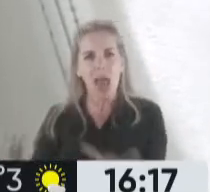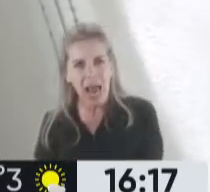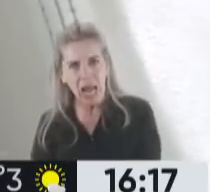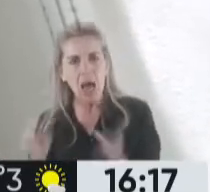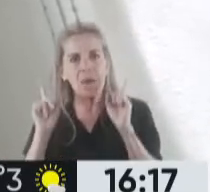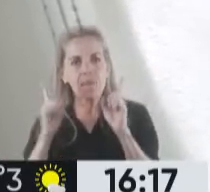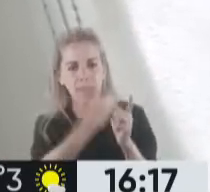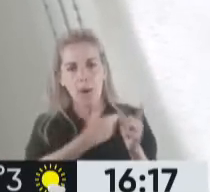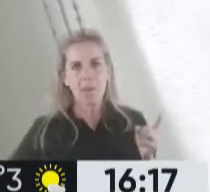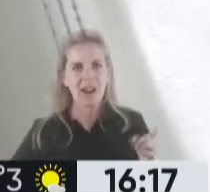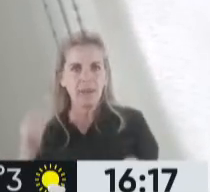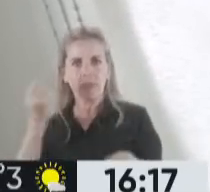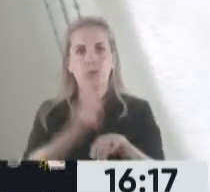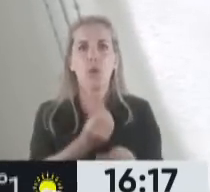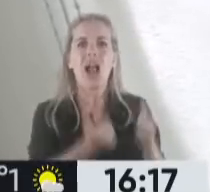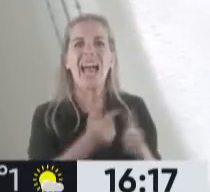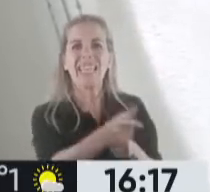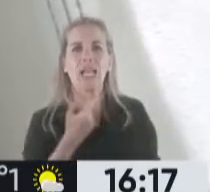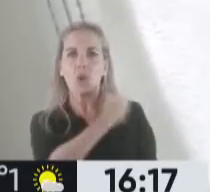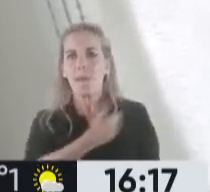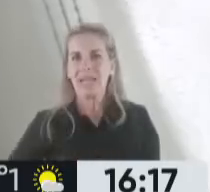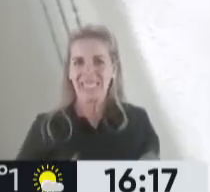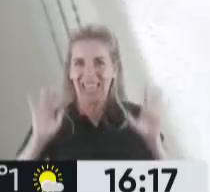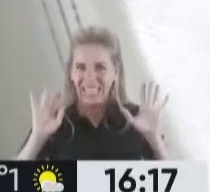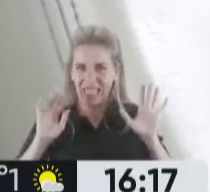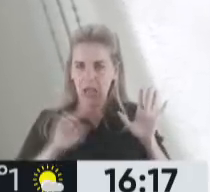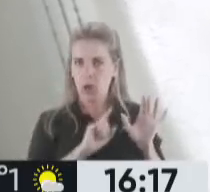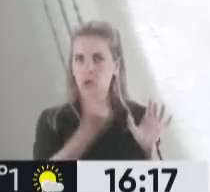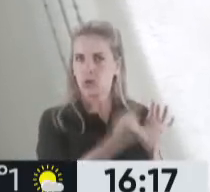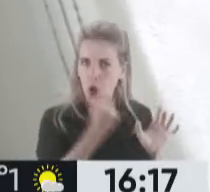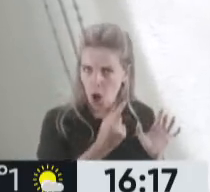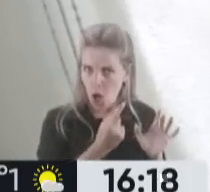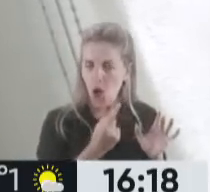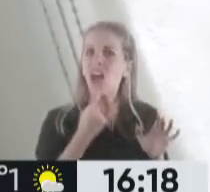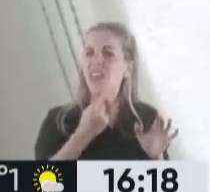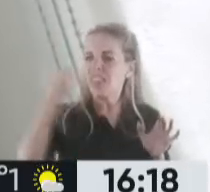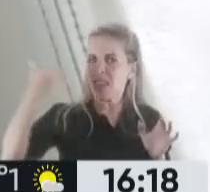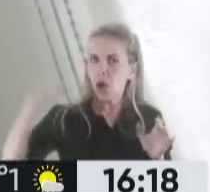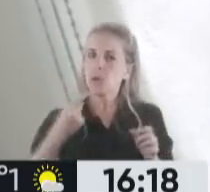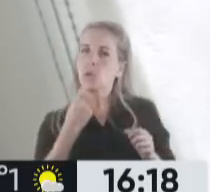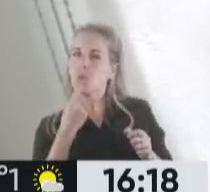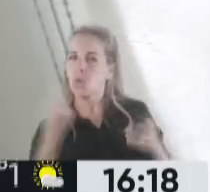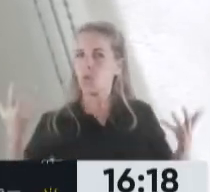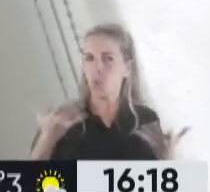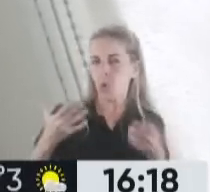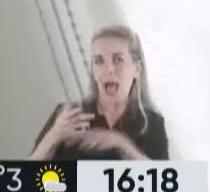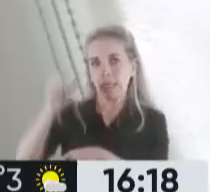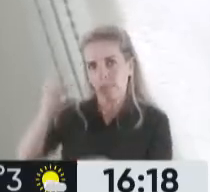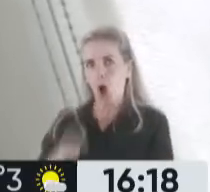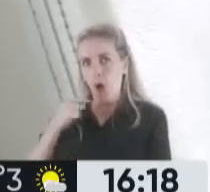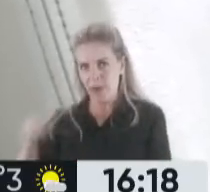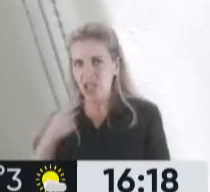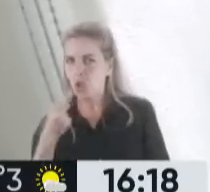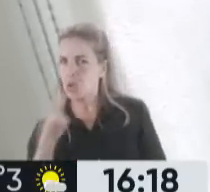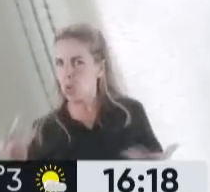autoproponiéndose como candidato cuando nadie se lo está pidiendo. Y dijo, me quedan dudas de que el presidente tenga la intención de